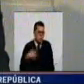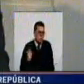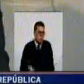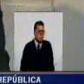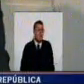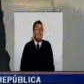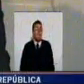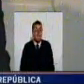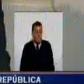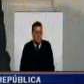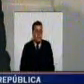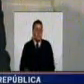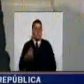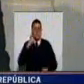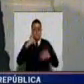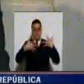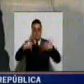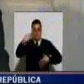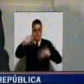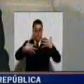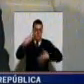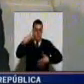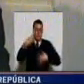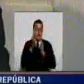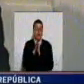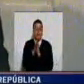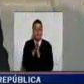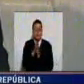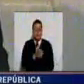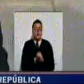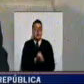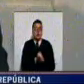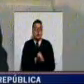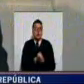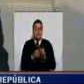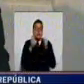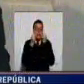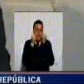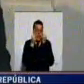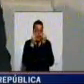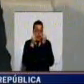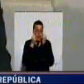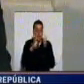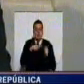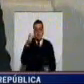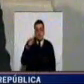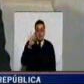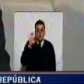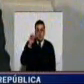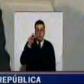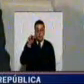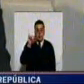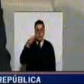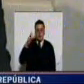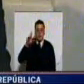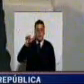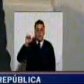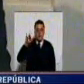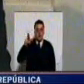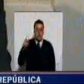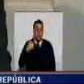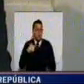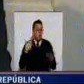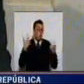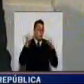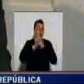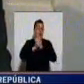Muchos hechos. Indicio 11, las relaciones de Santos Juan Manuel con Tony Blair. Él se ufana